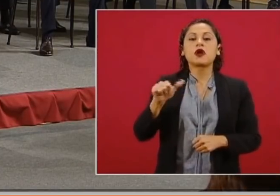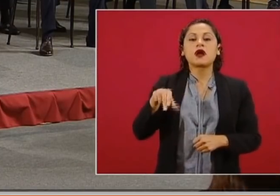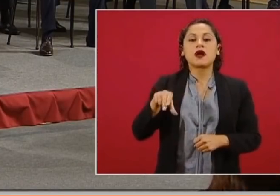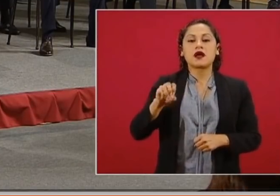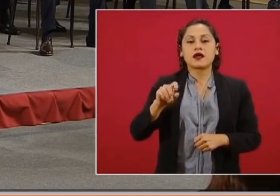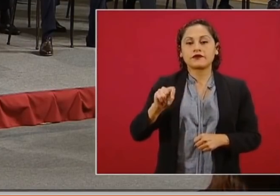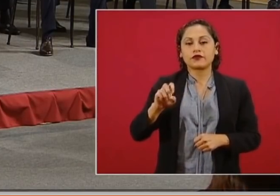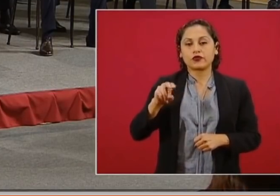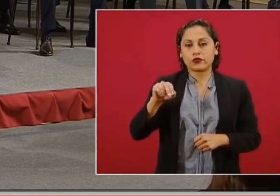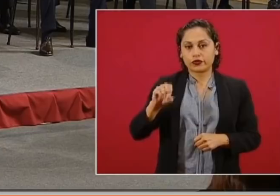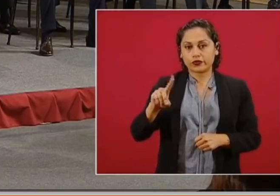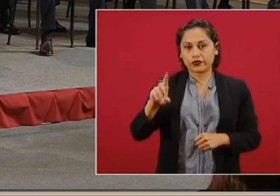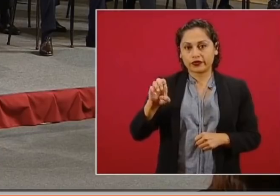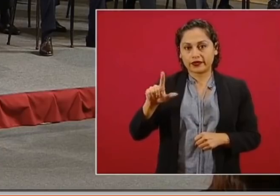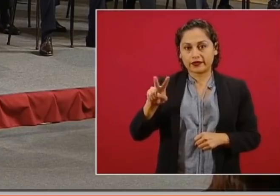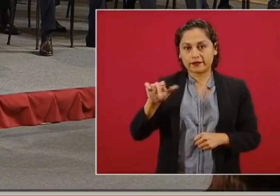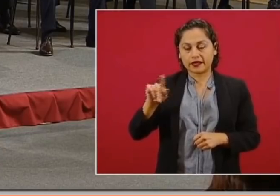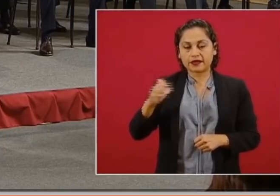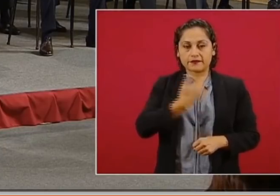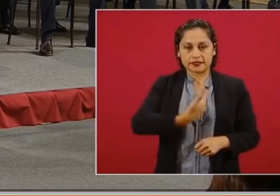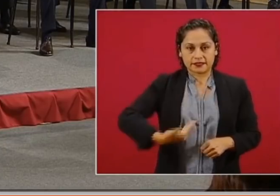presidente del Consejo Mexicano de Negocios,